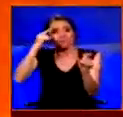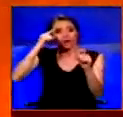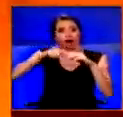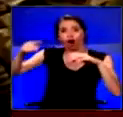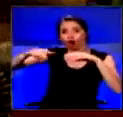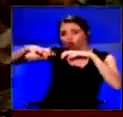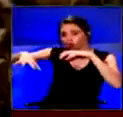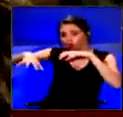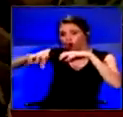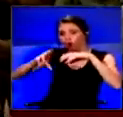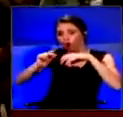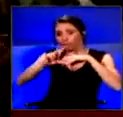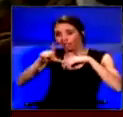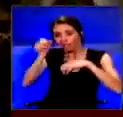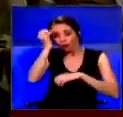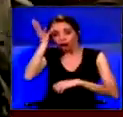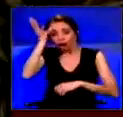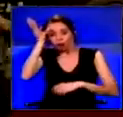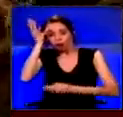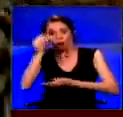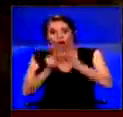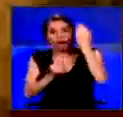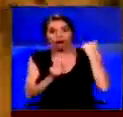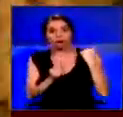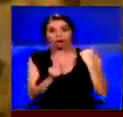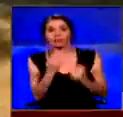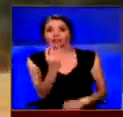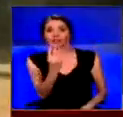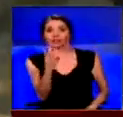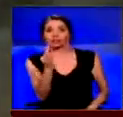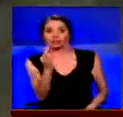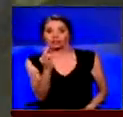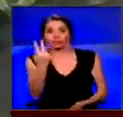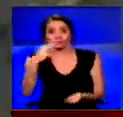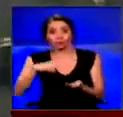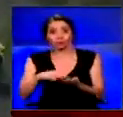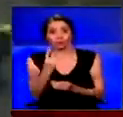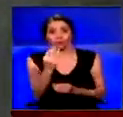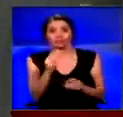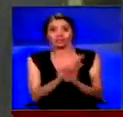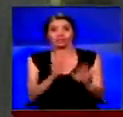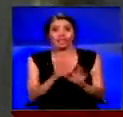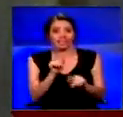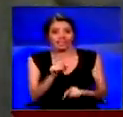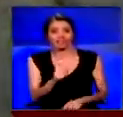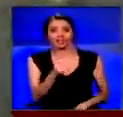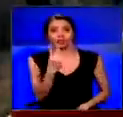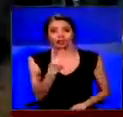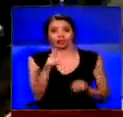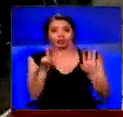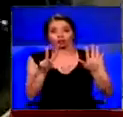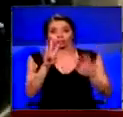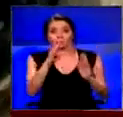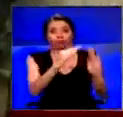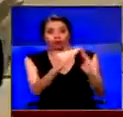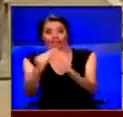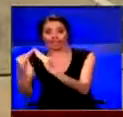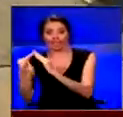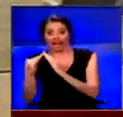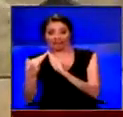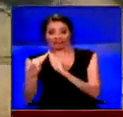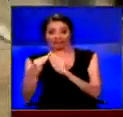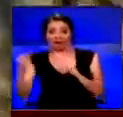de Rodelillo la terrible tragedia que vivieron el 14 de febrero del 2013, donde 284 casas